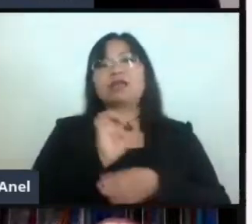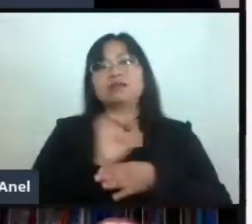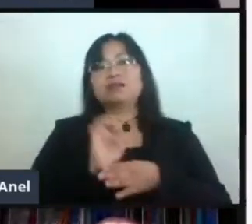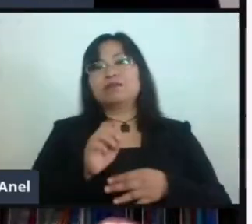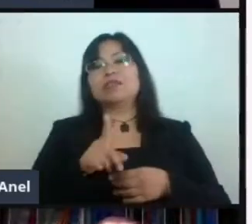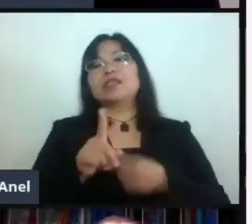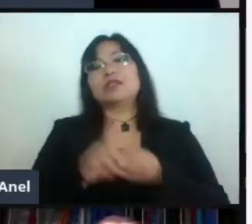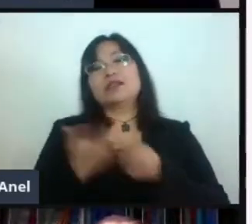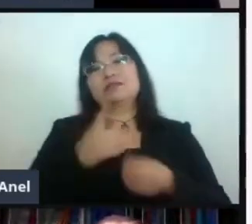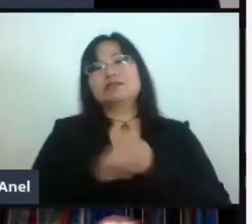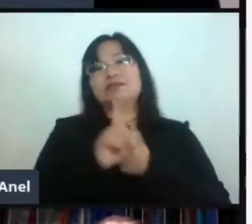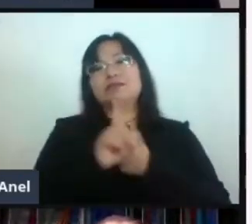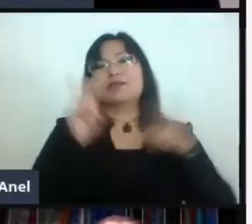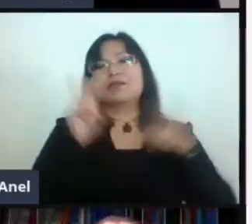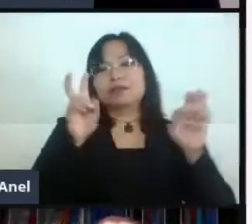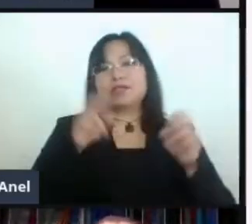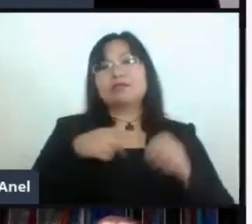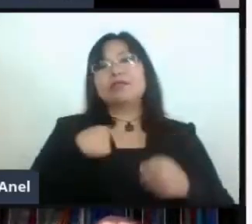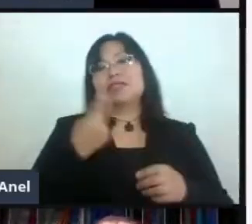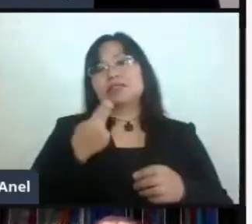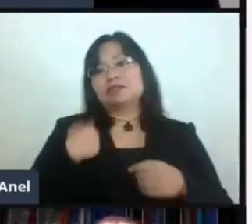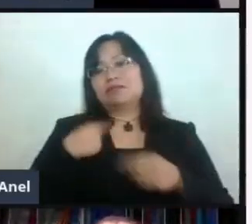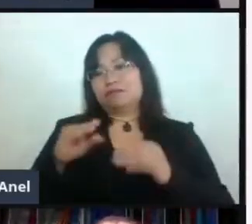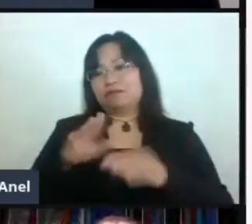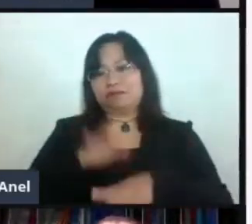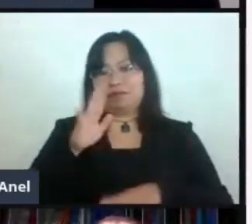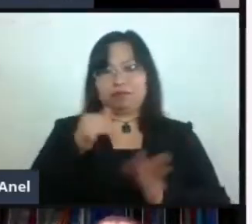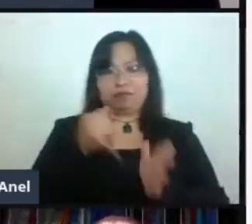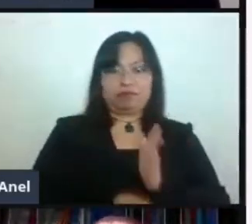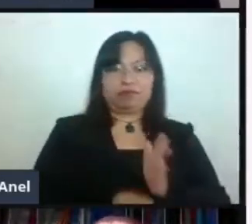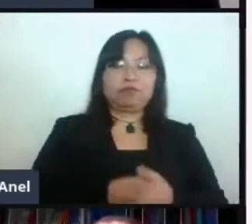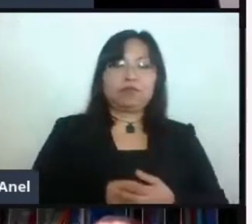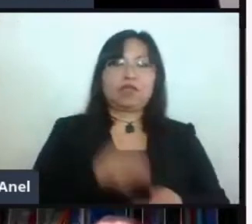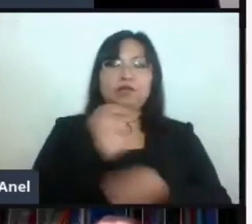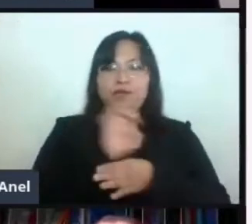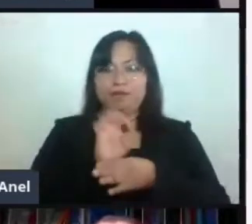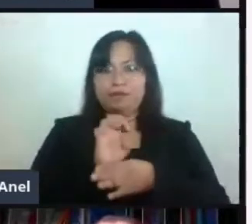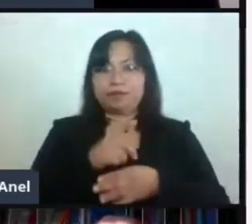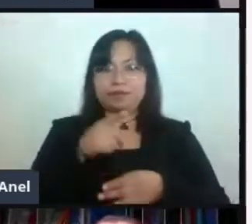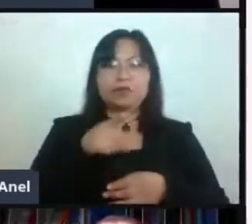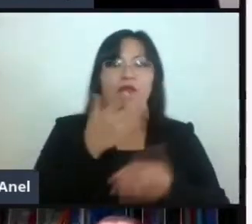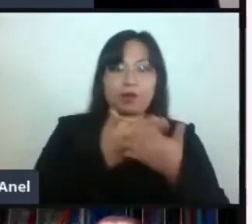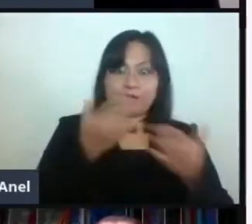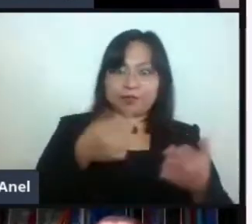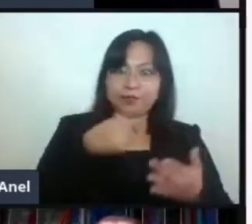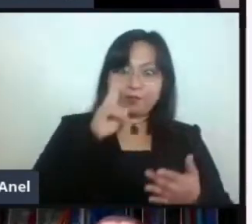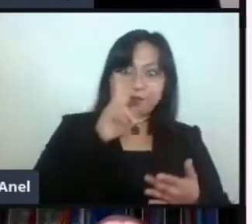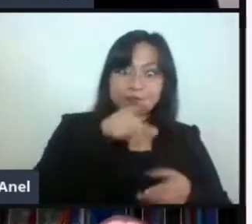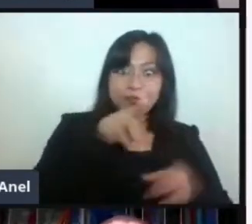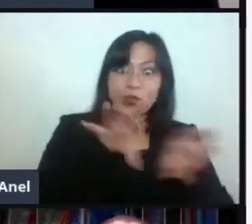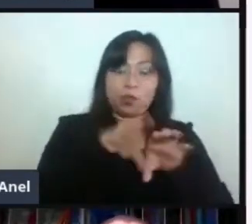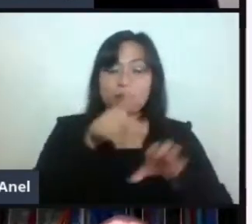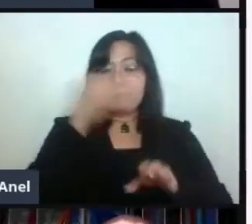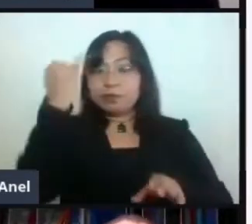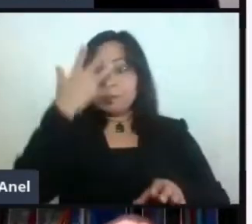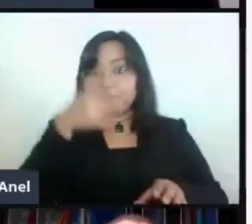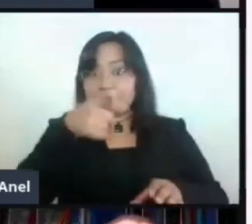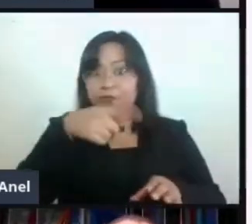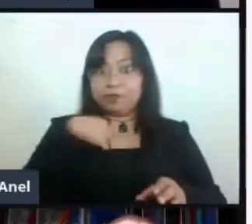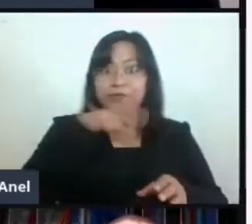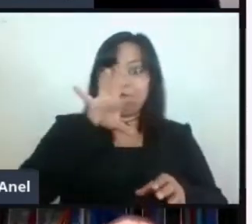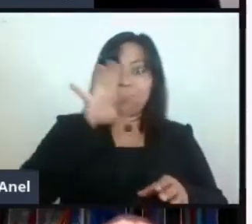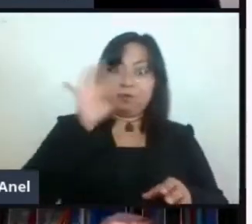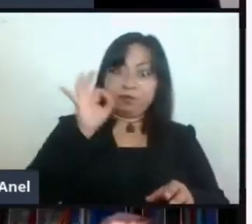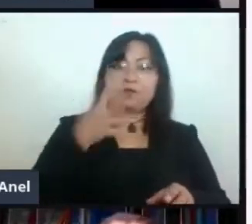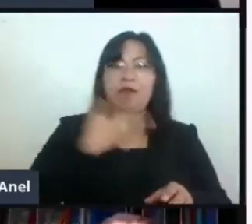imagen. ¿Qué puedo hacer? Yo ya la tengo seleccionada, de hecho está en mi Drive, pero podría ir por ella a la web. Lo